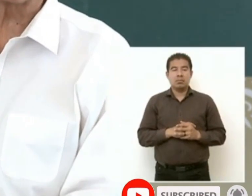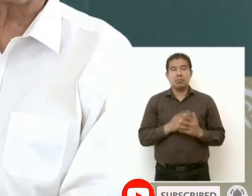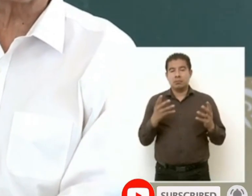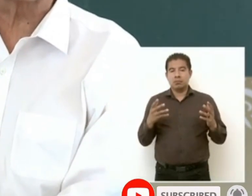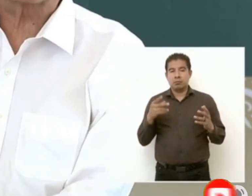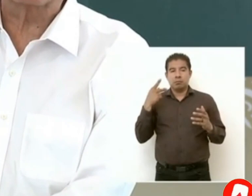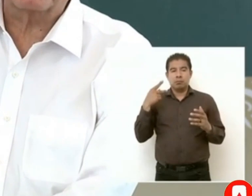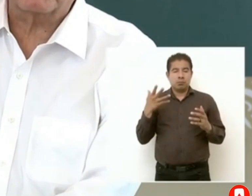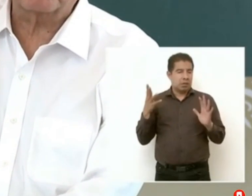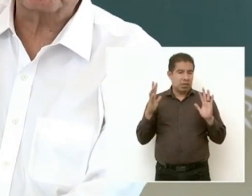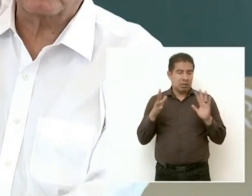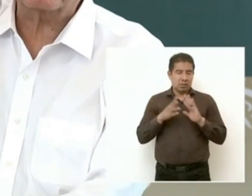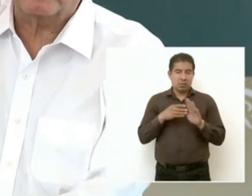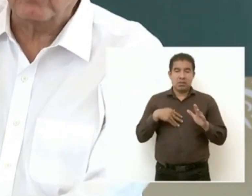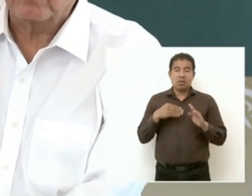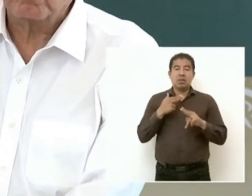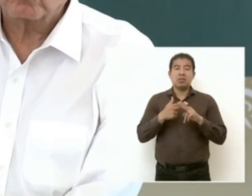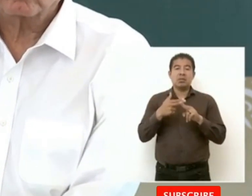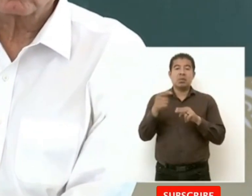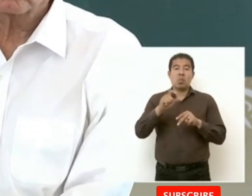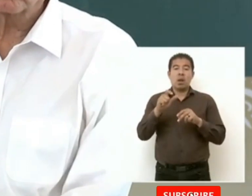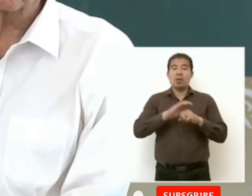tenían proyectado que se terminara hasta el